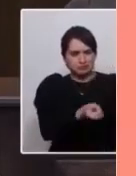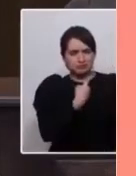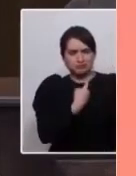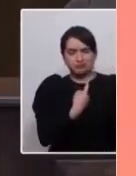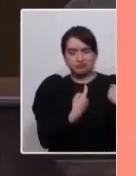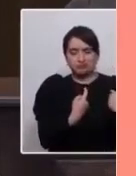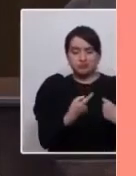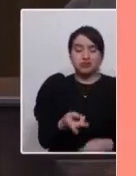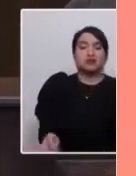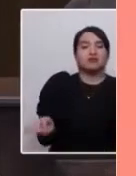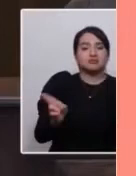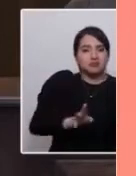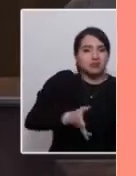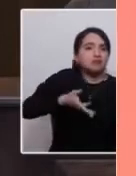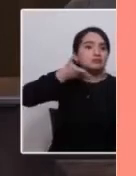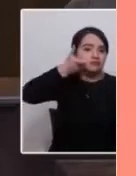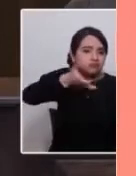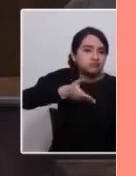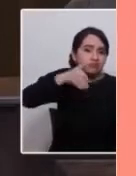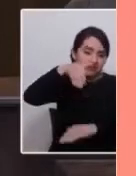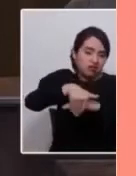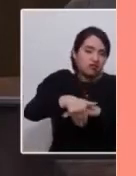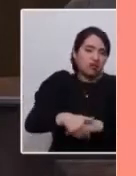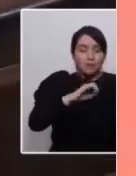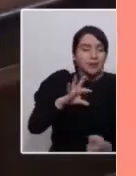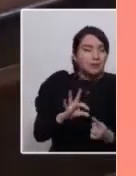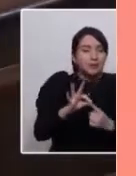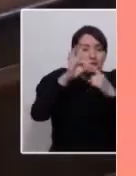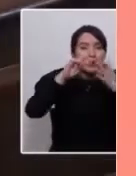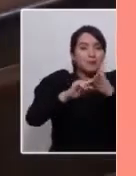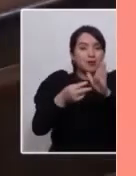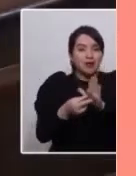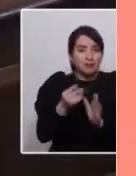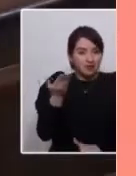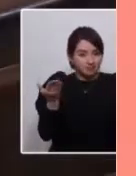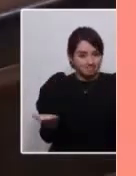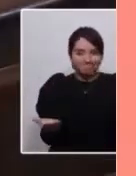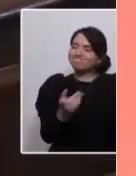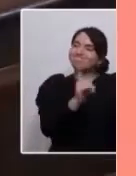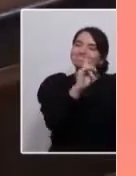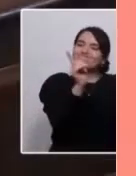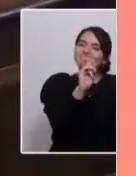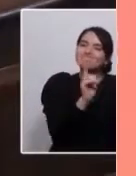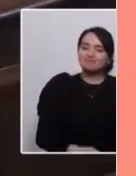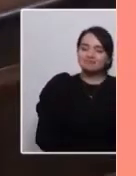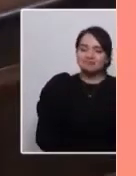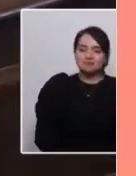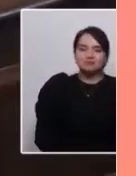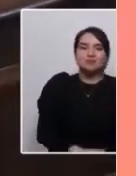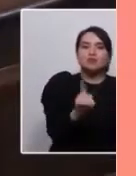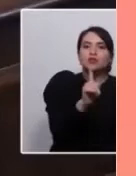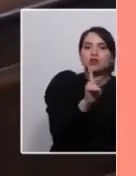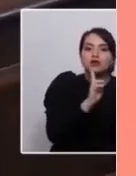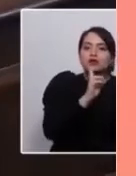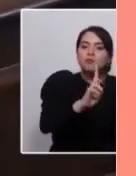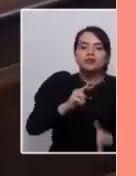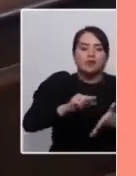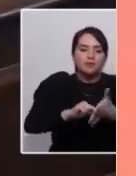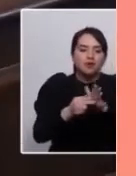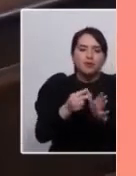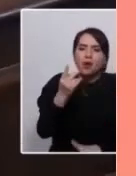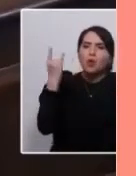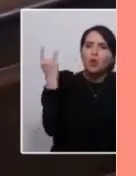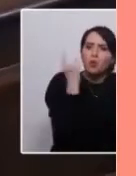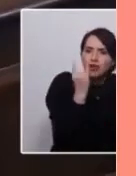veces somos víctimas de discriminación, ¿no? Nos discriminan por lo que creemos, por lo que somos, de dónde venimos. Bueno, el punto es